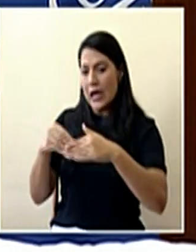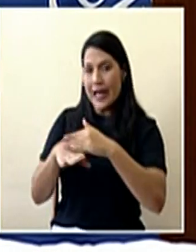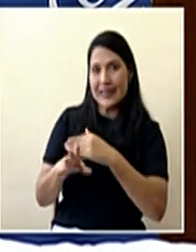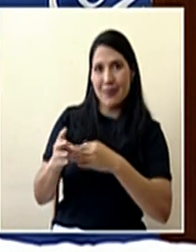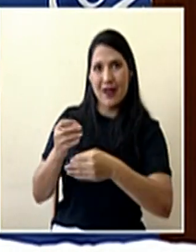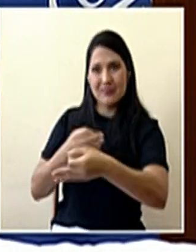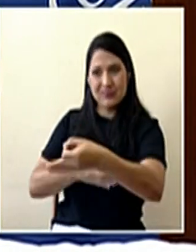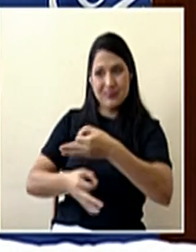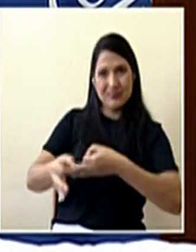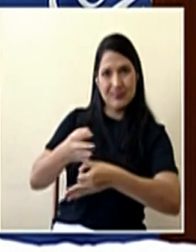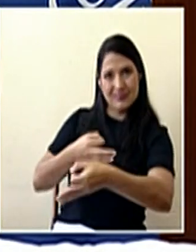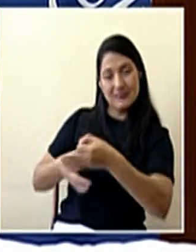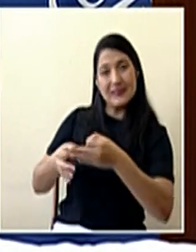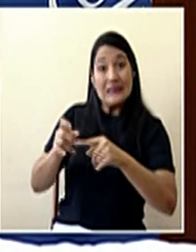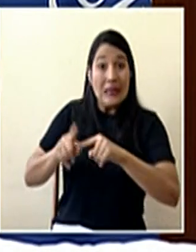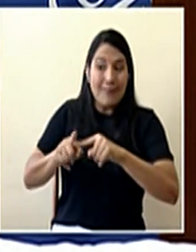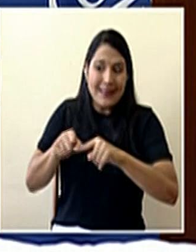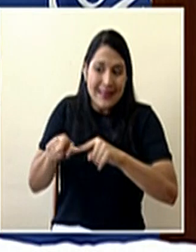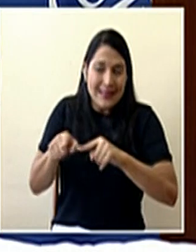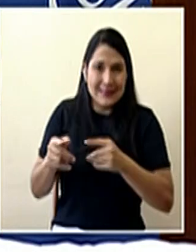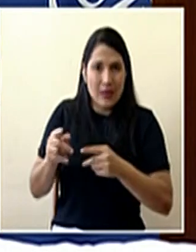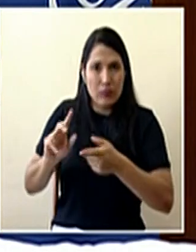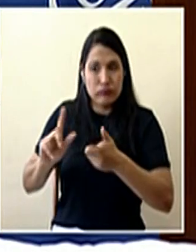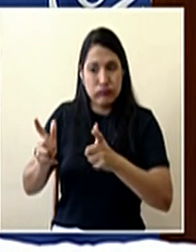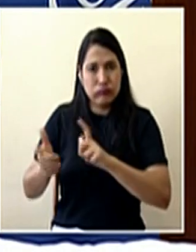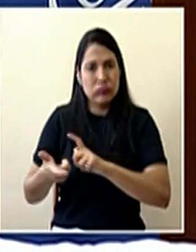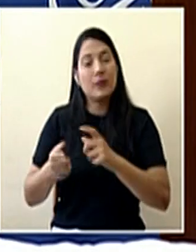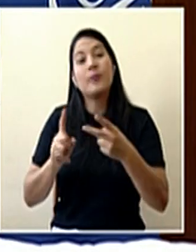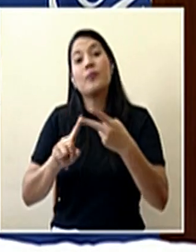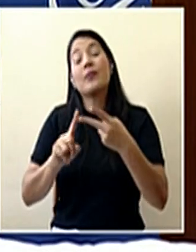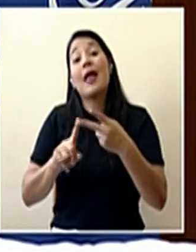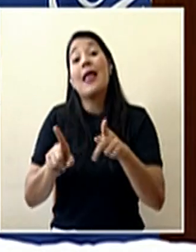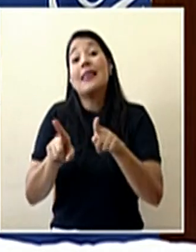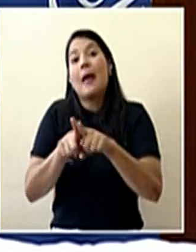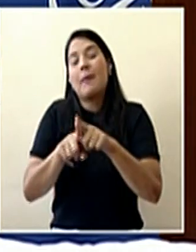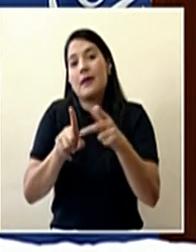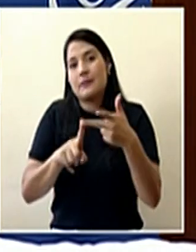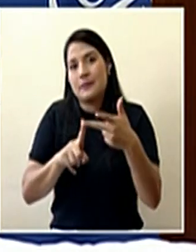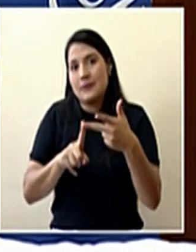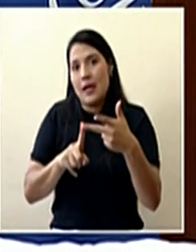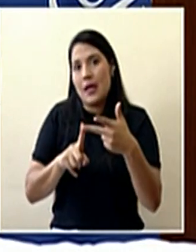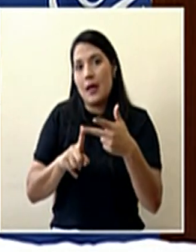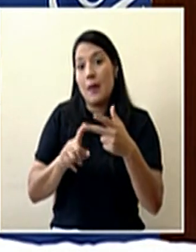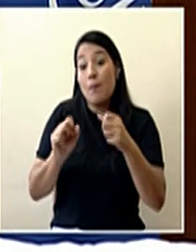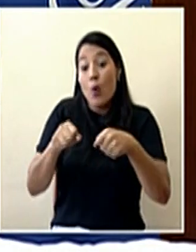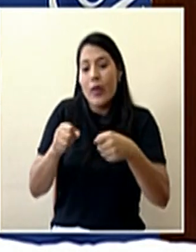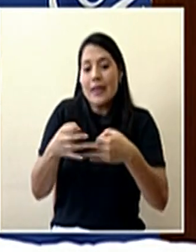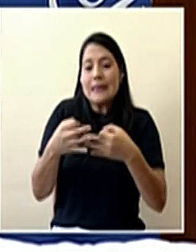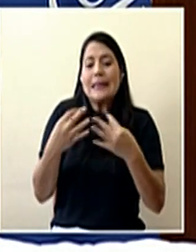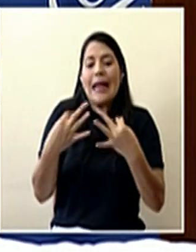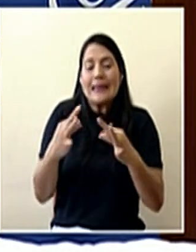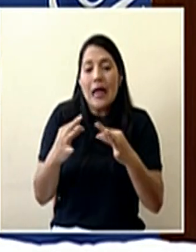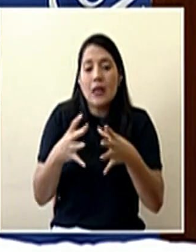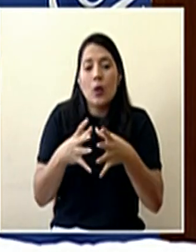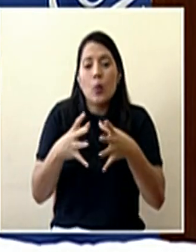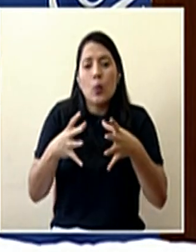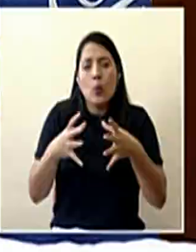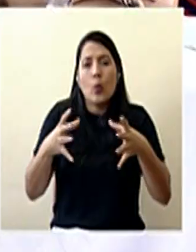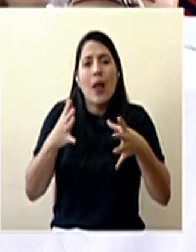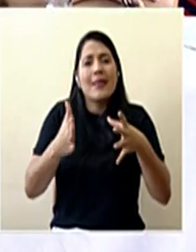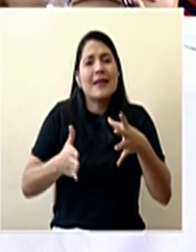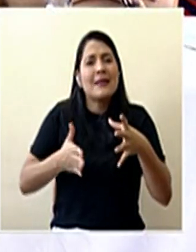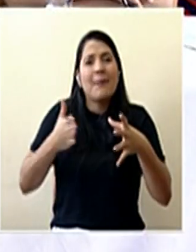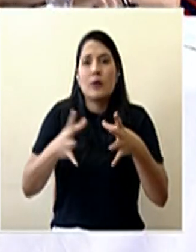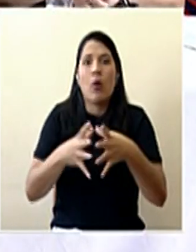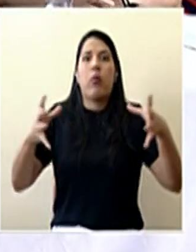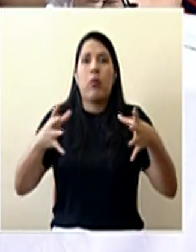situación, y que también pues podamos prolongar esa cantidad de infectados que no sea tan concentrada en poco tiempo.